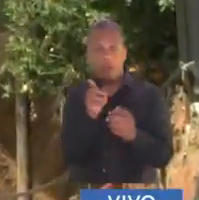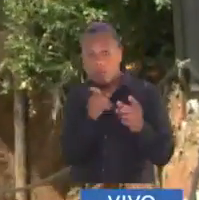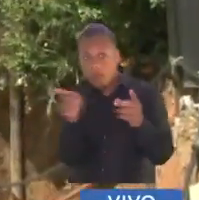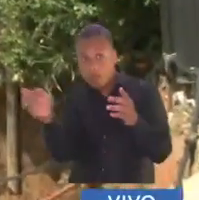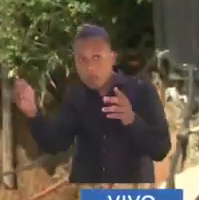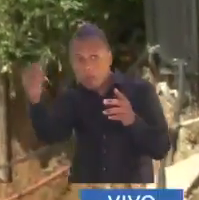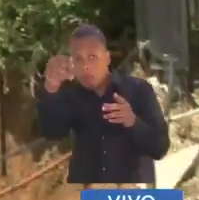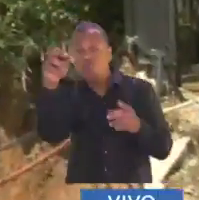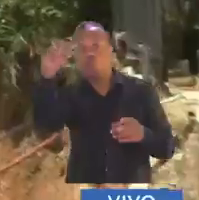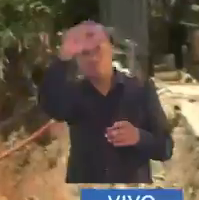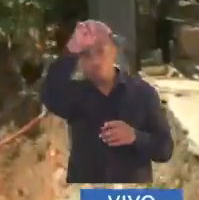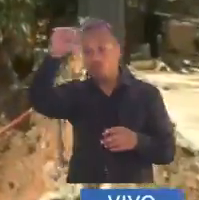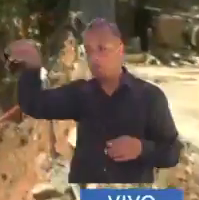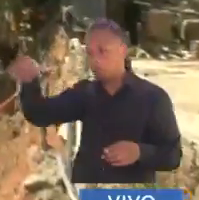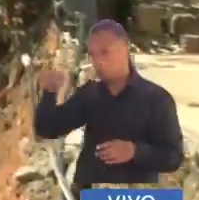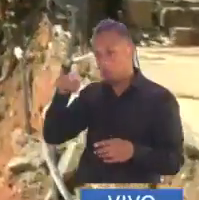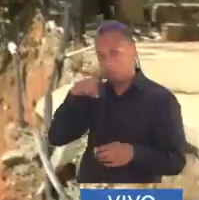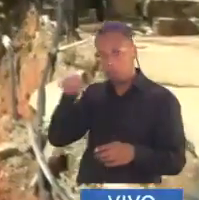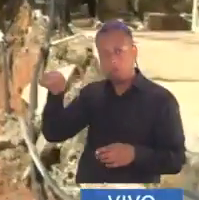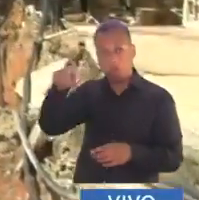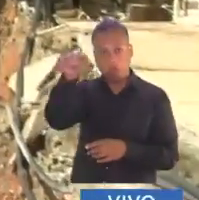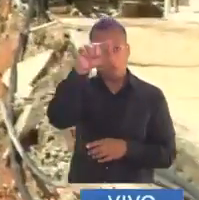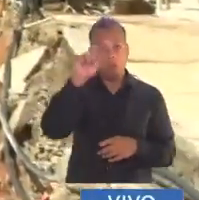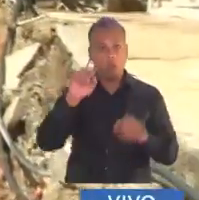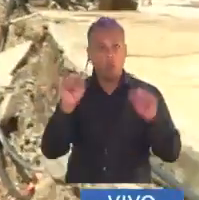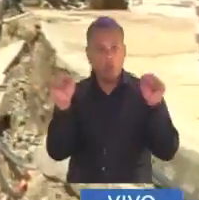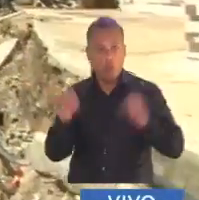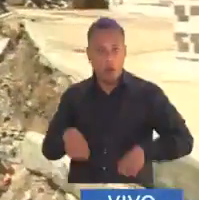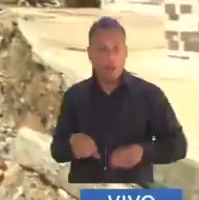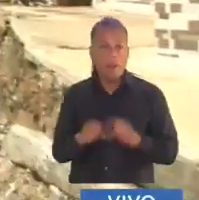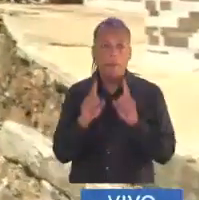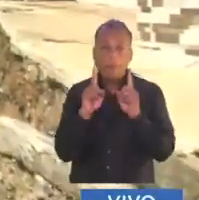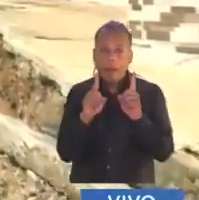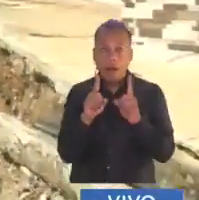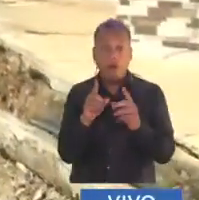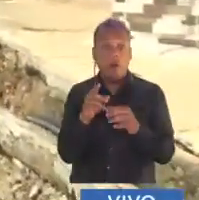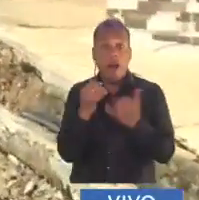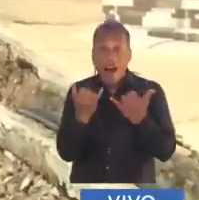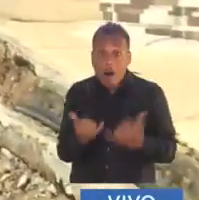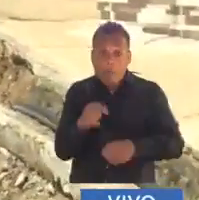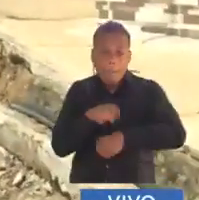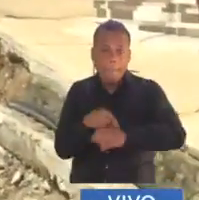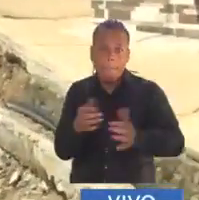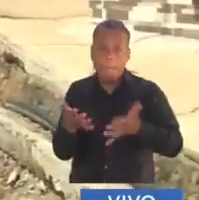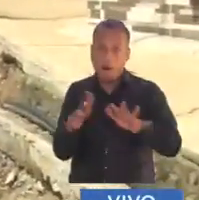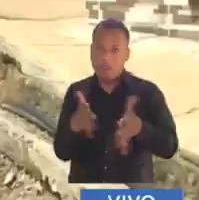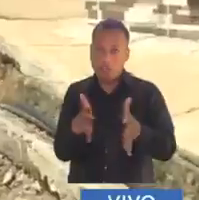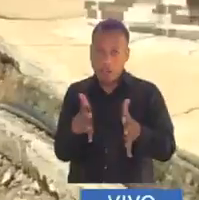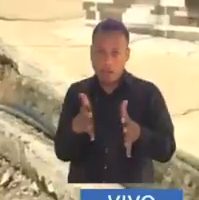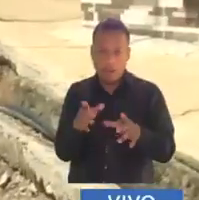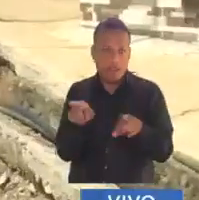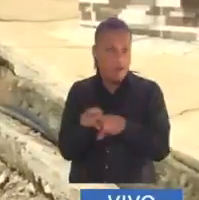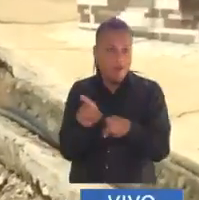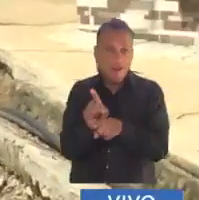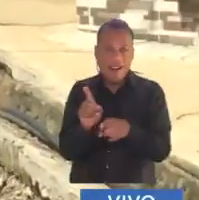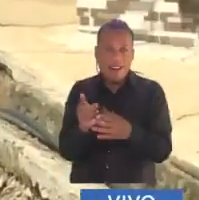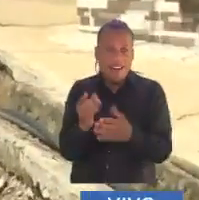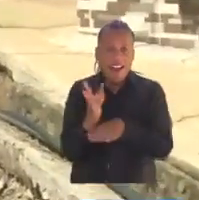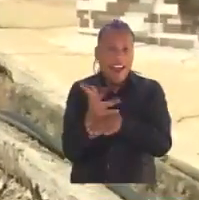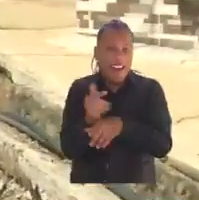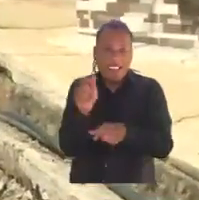salen y pueden movilizarse sin embargo esto es solo un paso provisional artesanal y